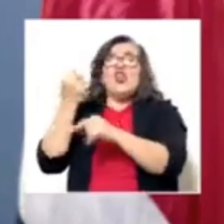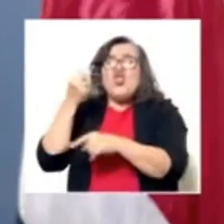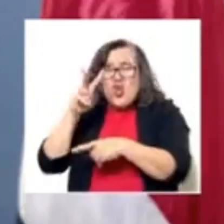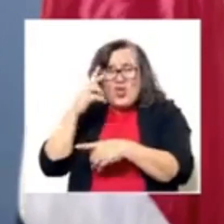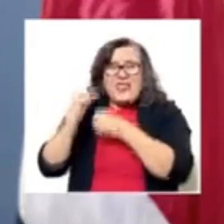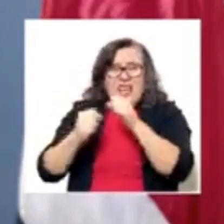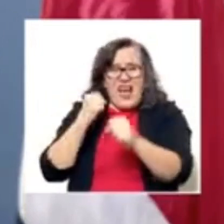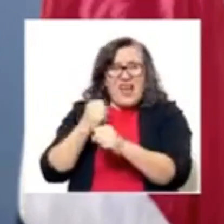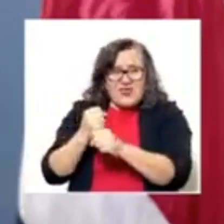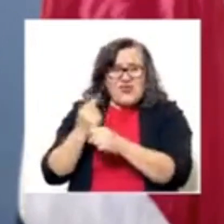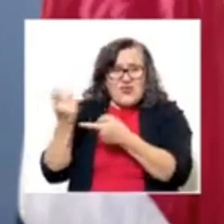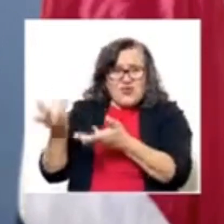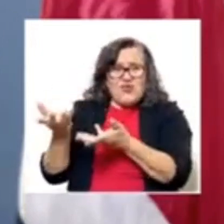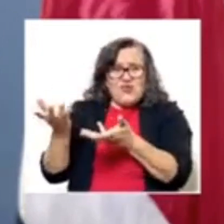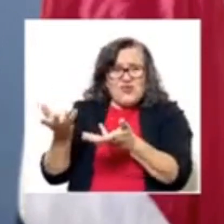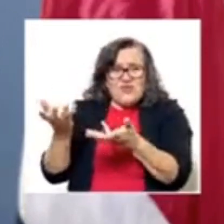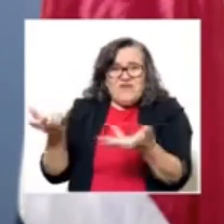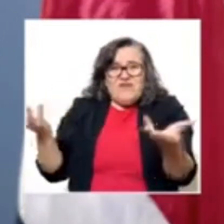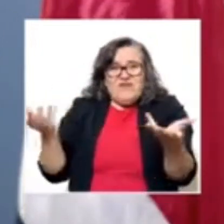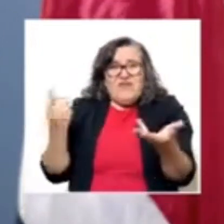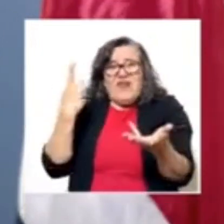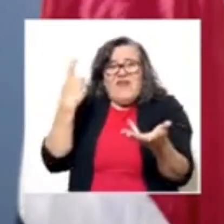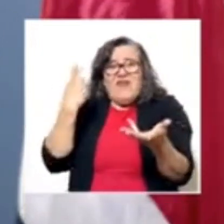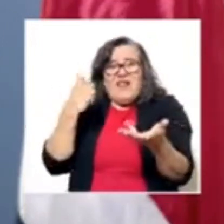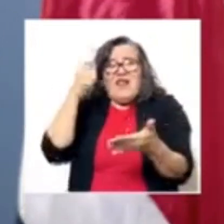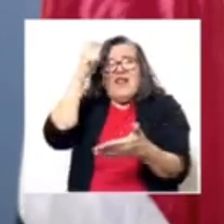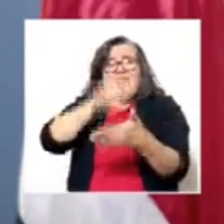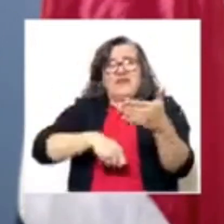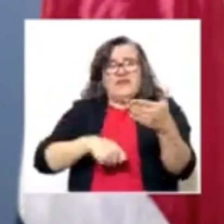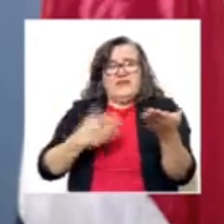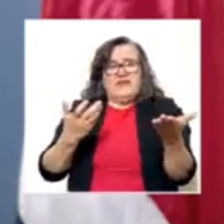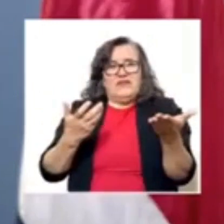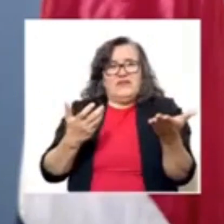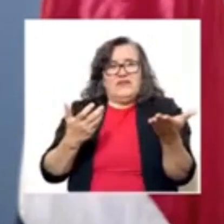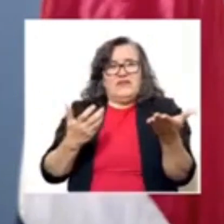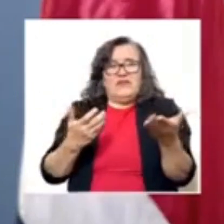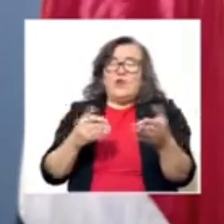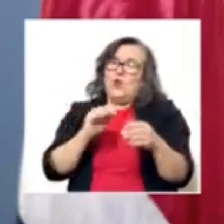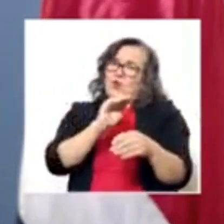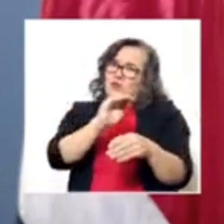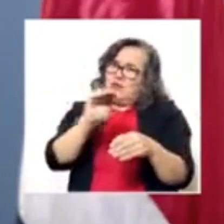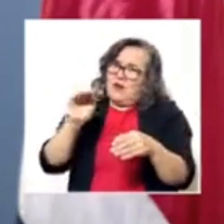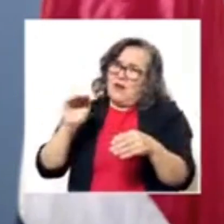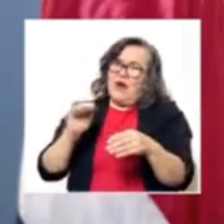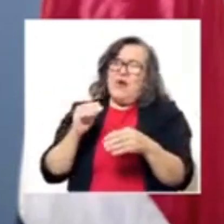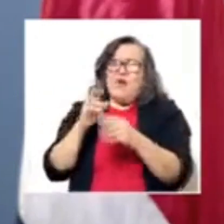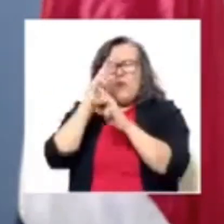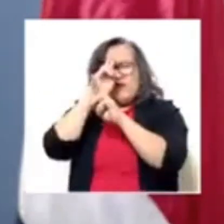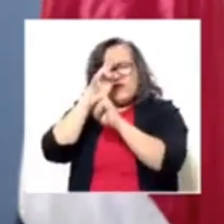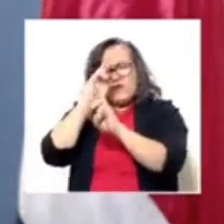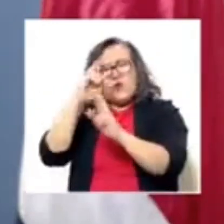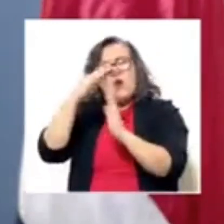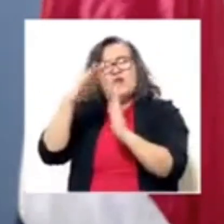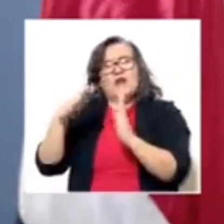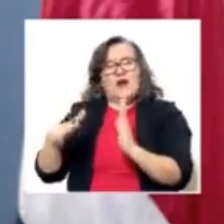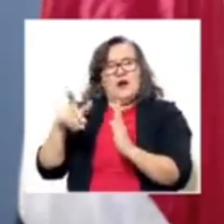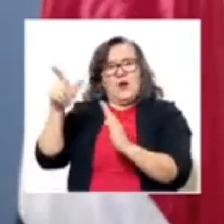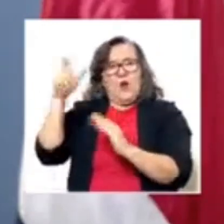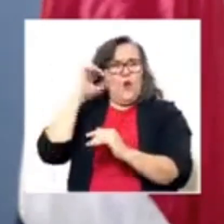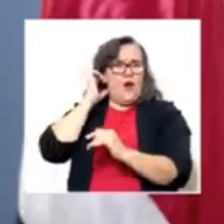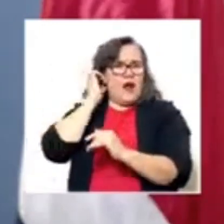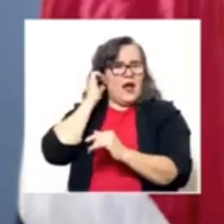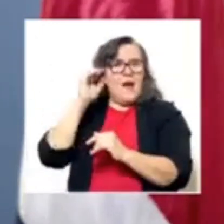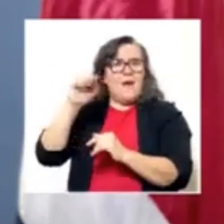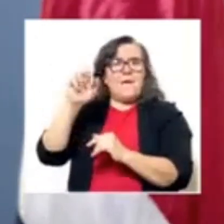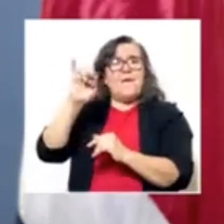añitos de falta de refrendo, un llamado muy respetuoso a la Contralora, a doña Marta, que nos dé